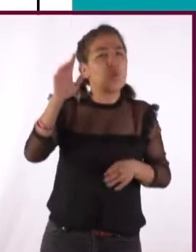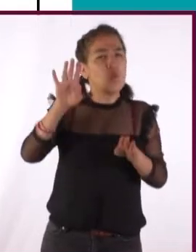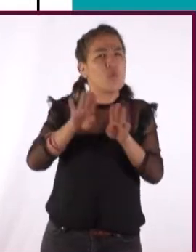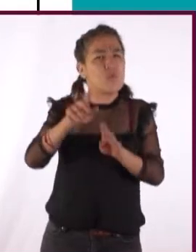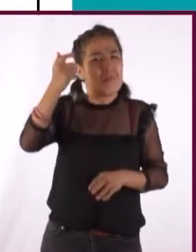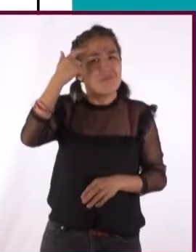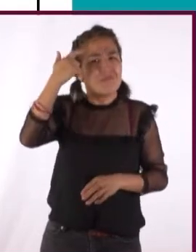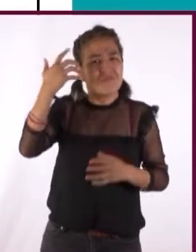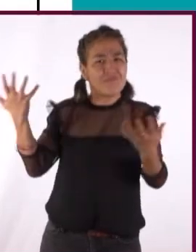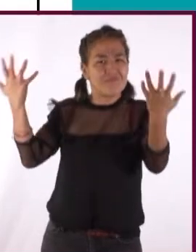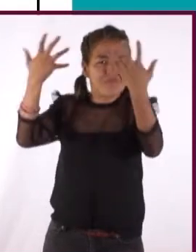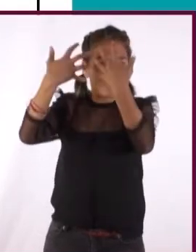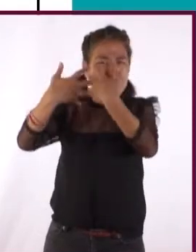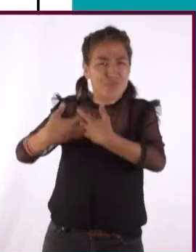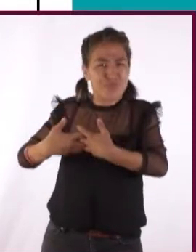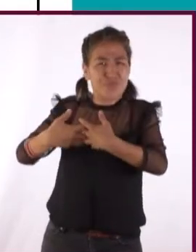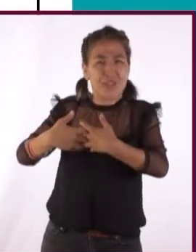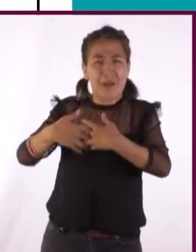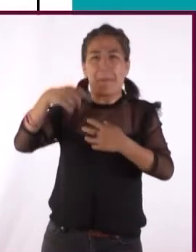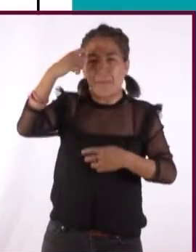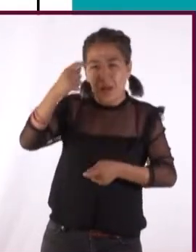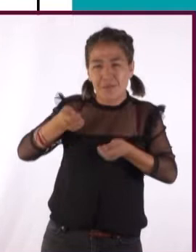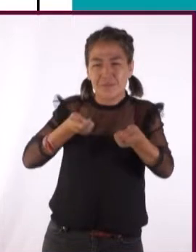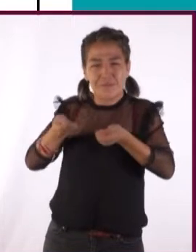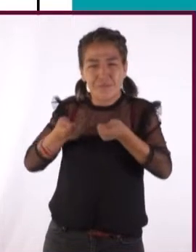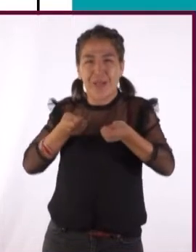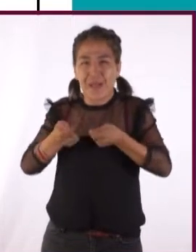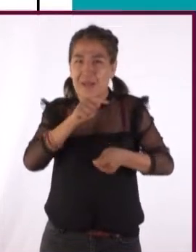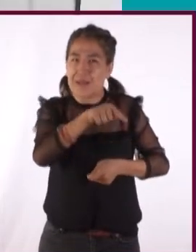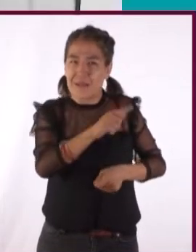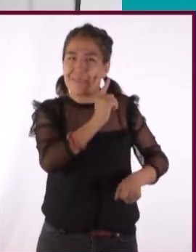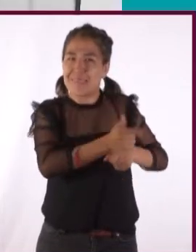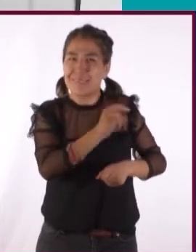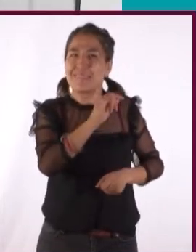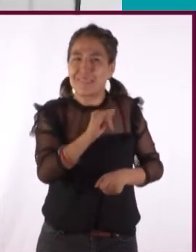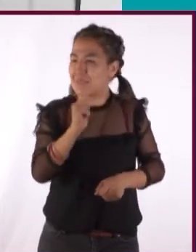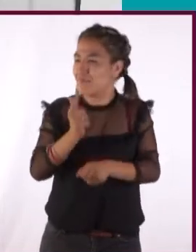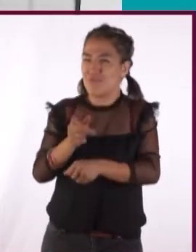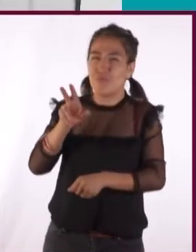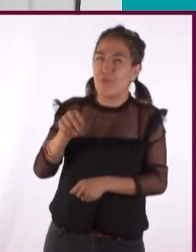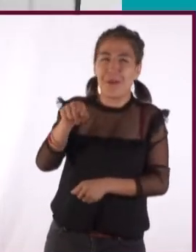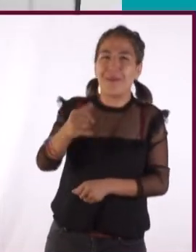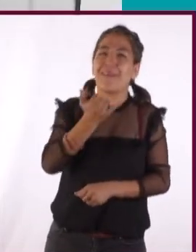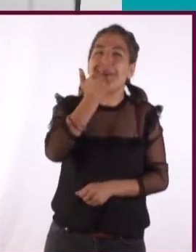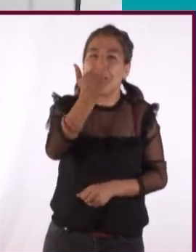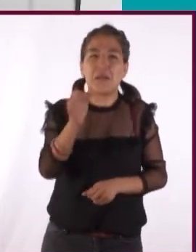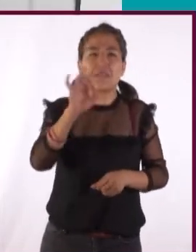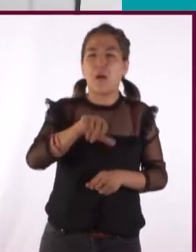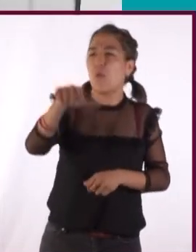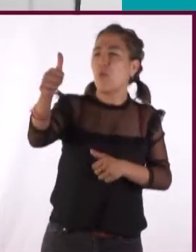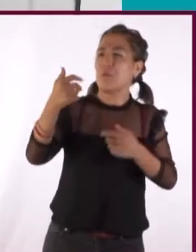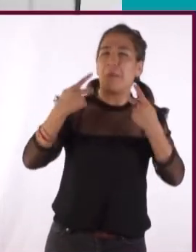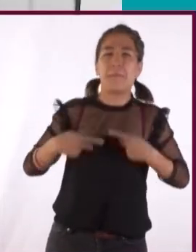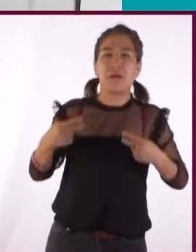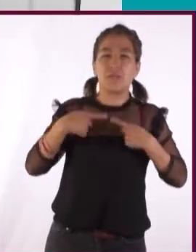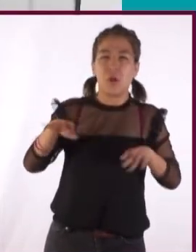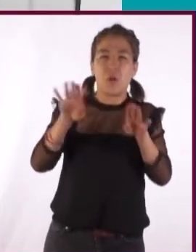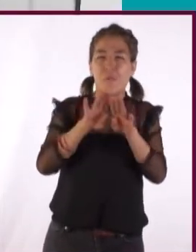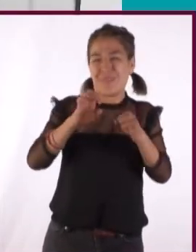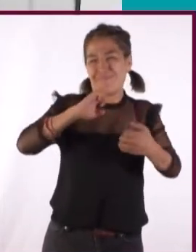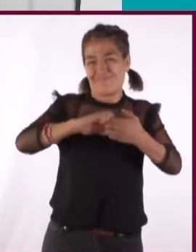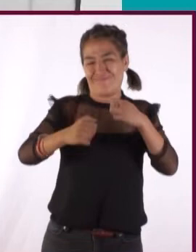nuestro cerebro en esto de poder encontrar regularidades y sus interrupciones, si nuestros enemigos encuentran